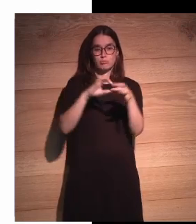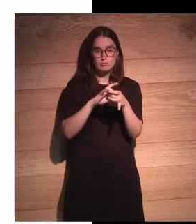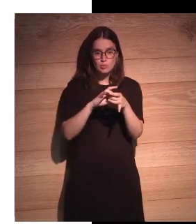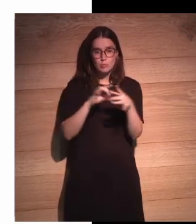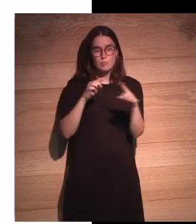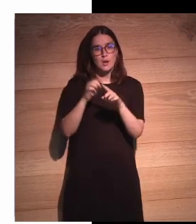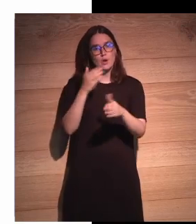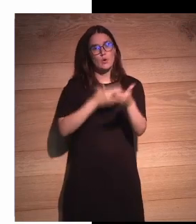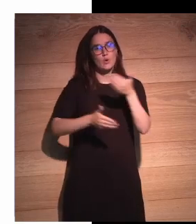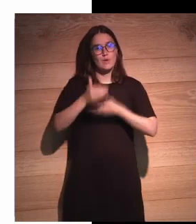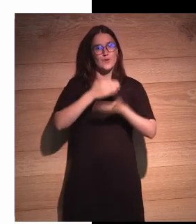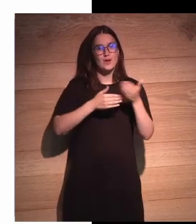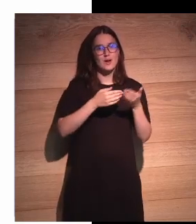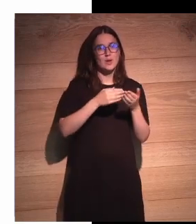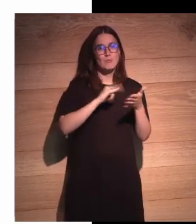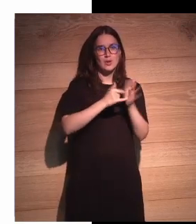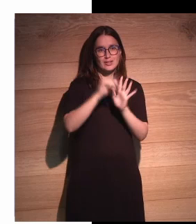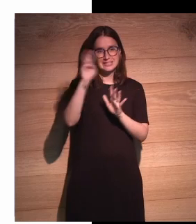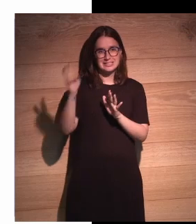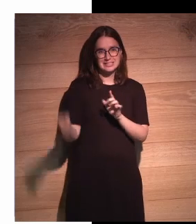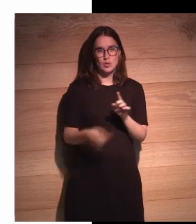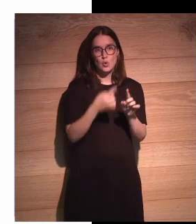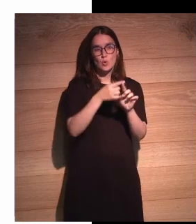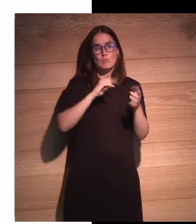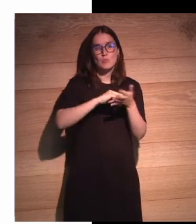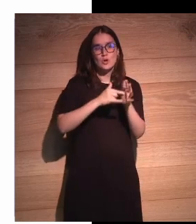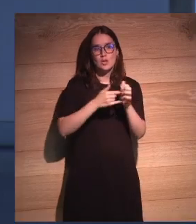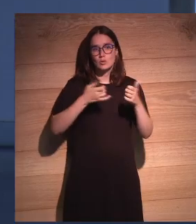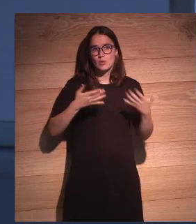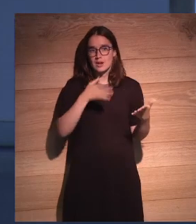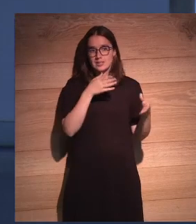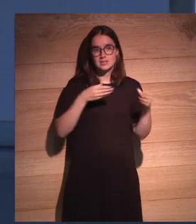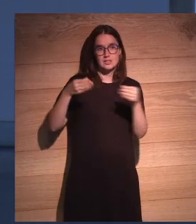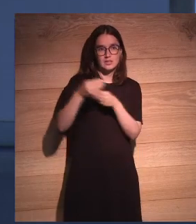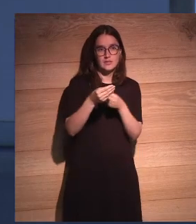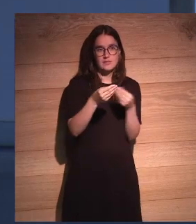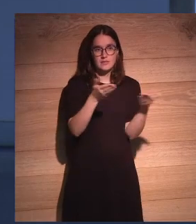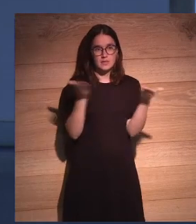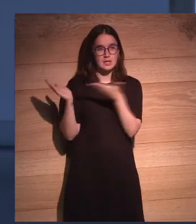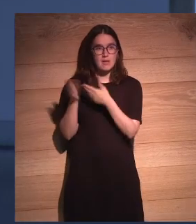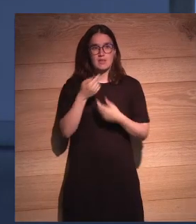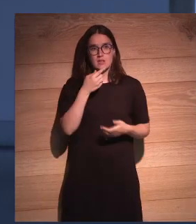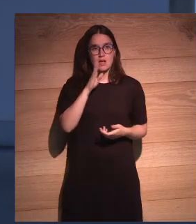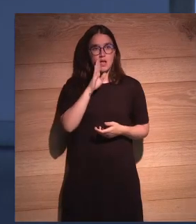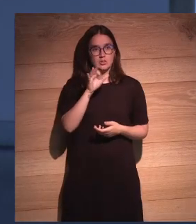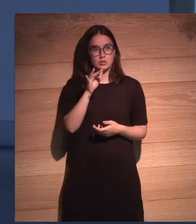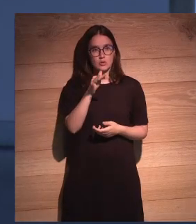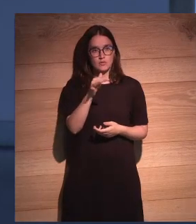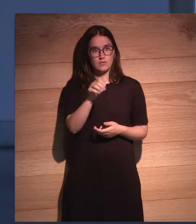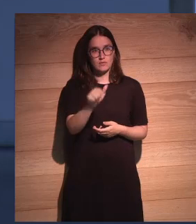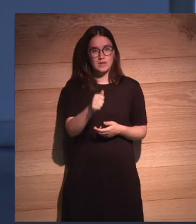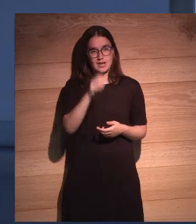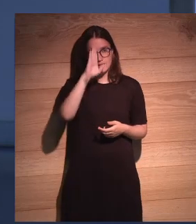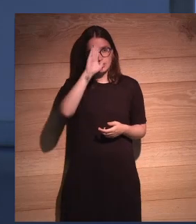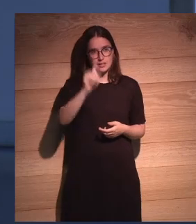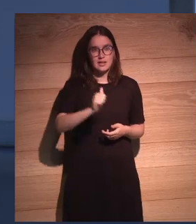para colaborar en distintas iniciativas y una de ellas es este paper que ha comentado Sofía, que es